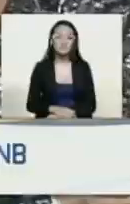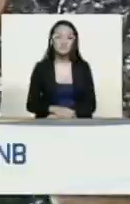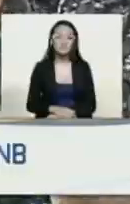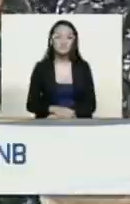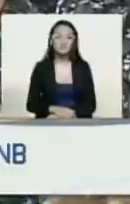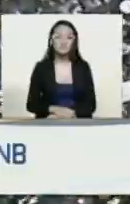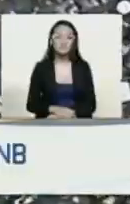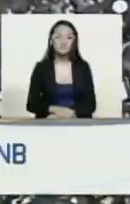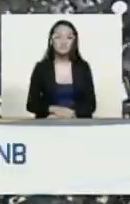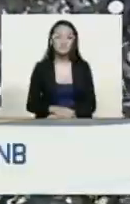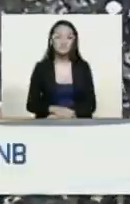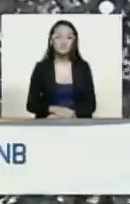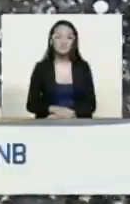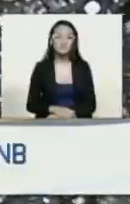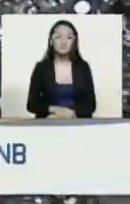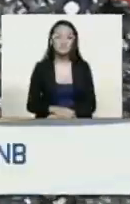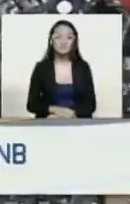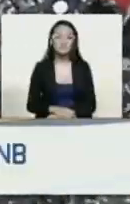Volviendo al tema.